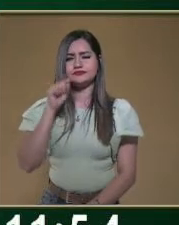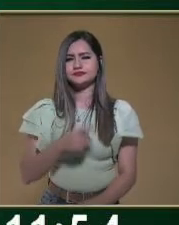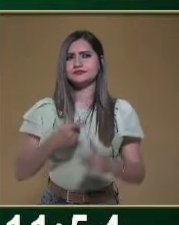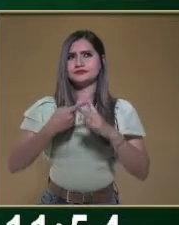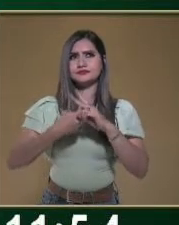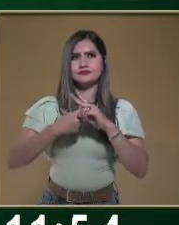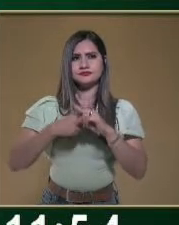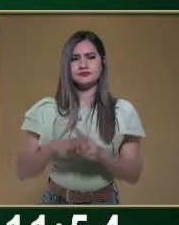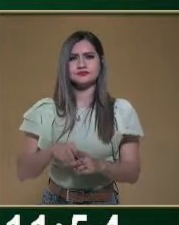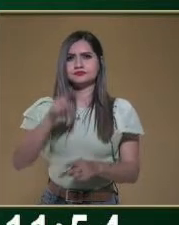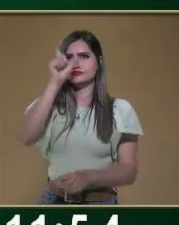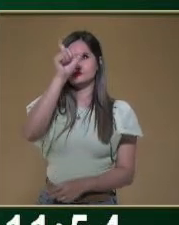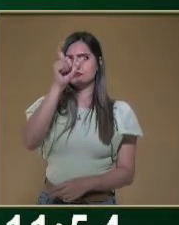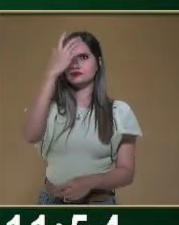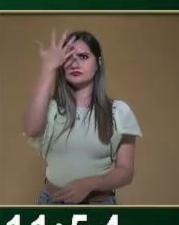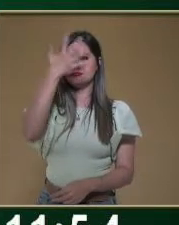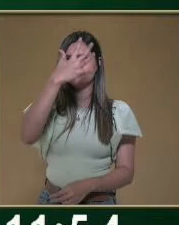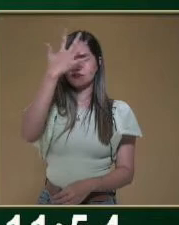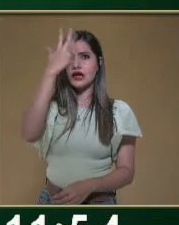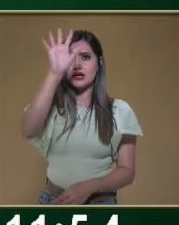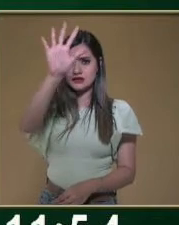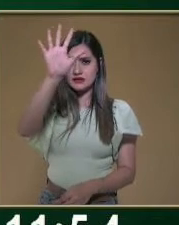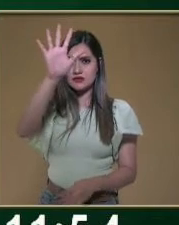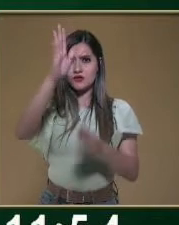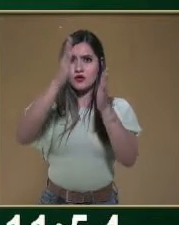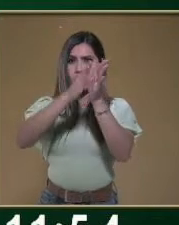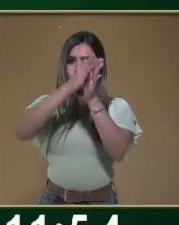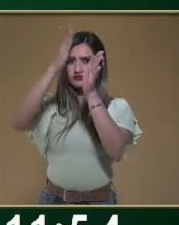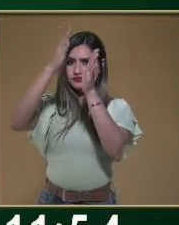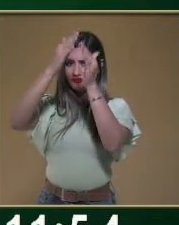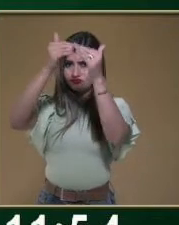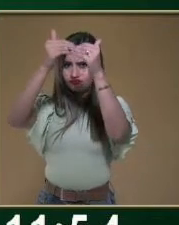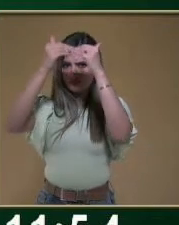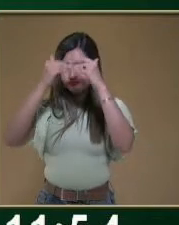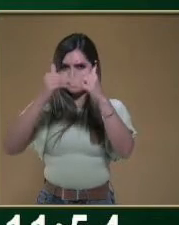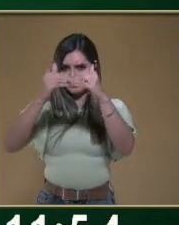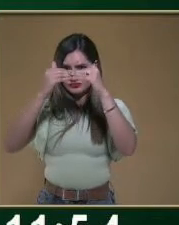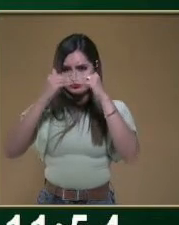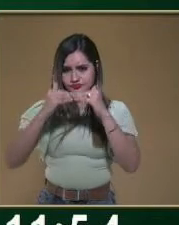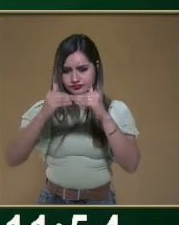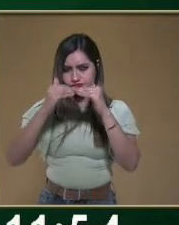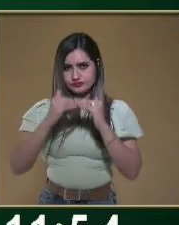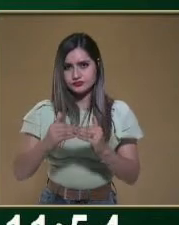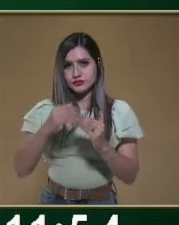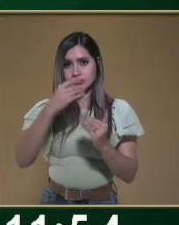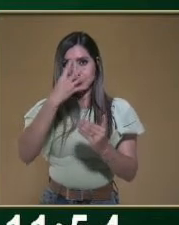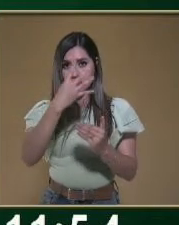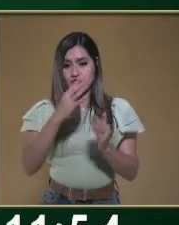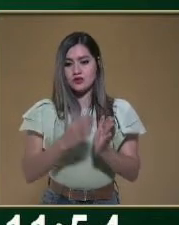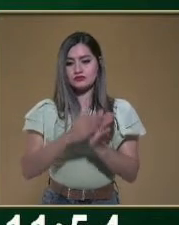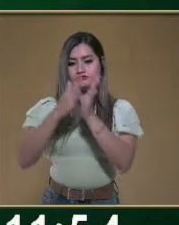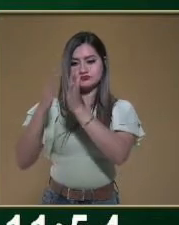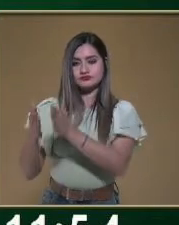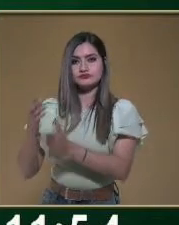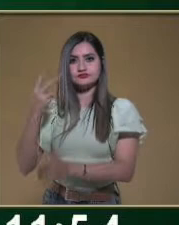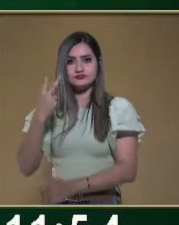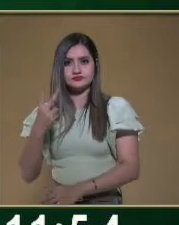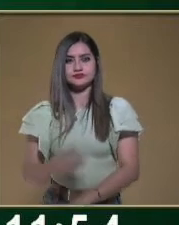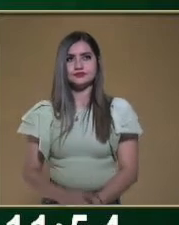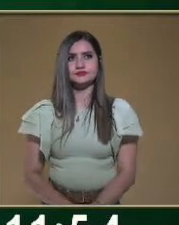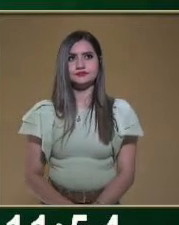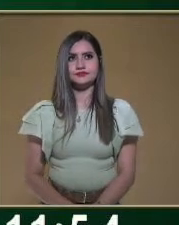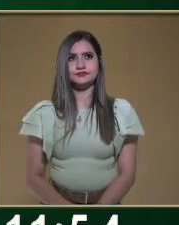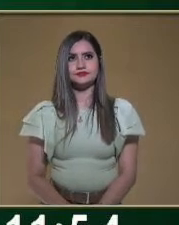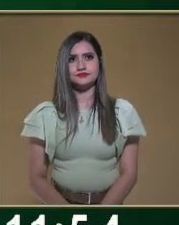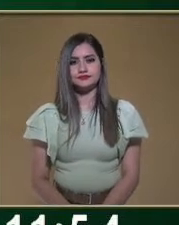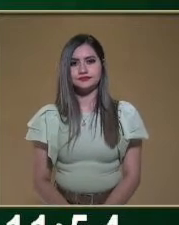5, avanza 4 casillas hacia abajo y 2 a la derecha. Muy bien, estamos en el 5. Ahora